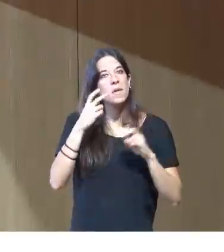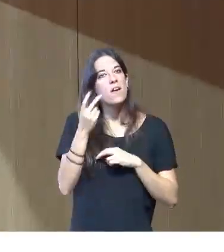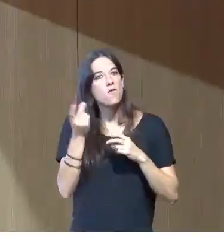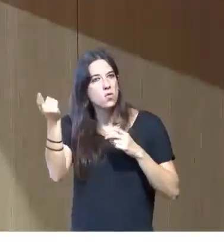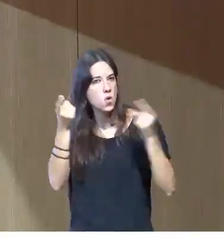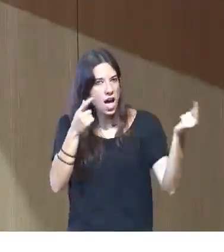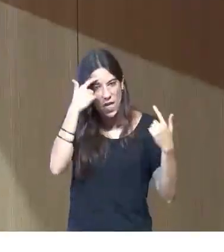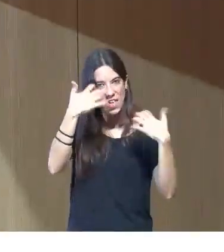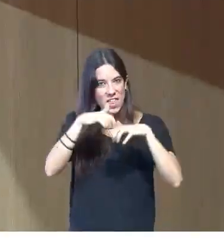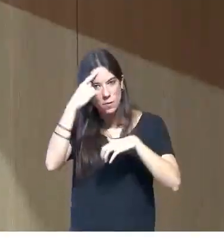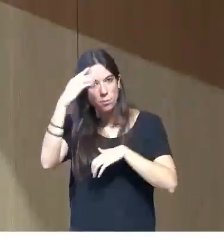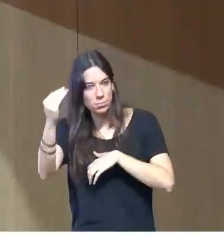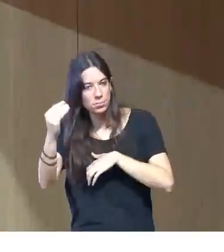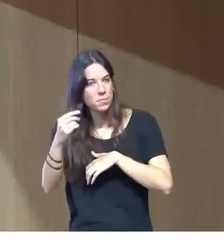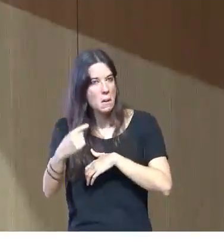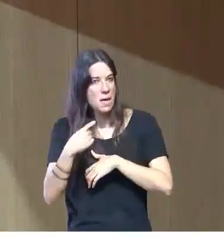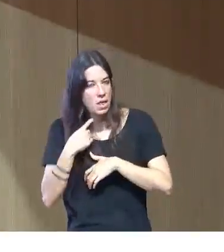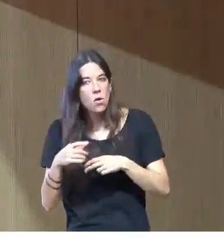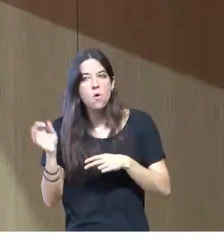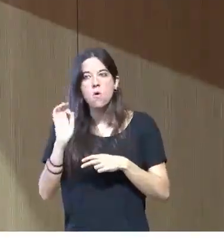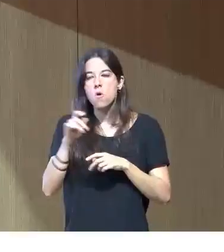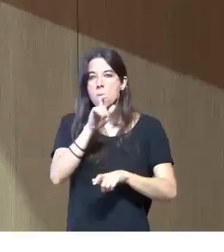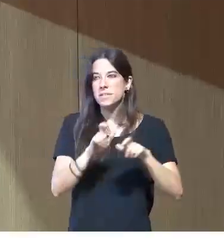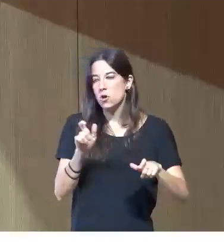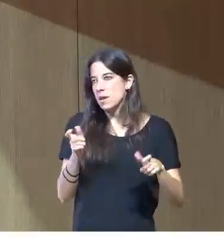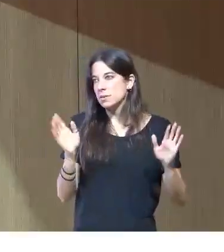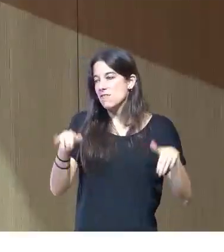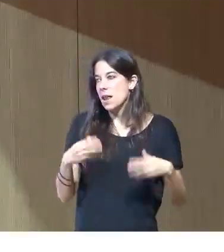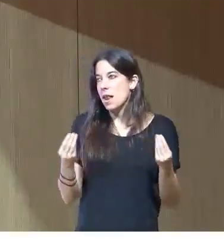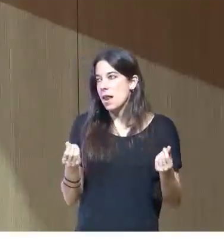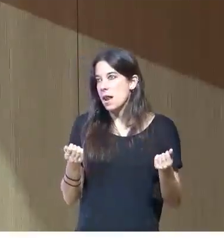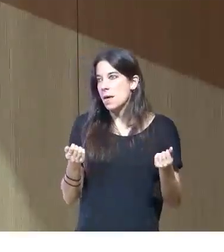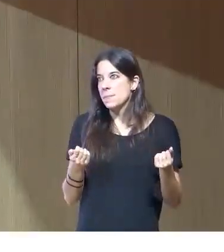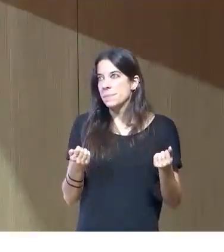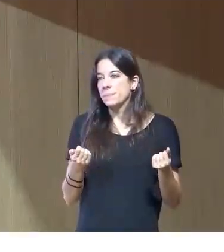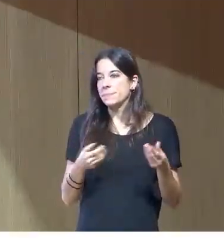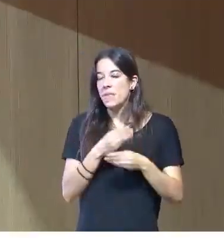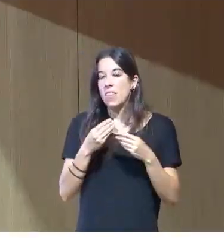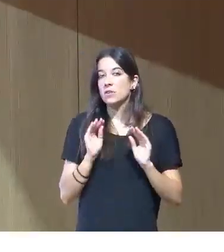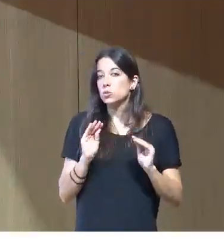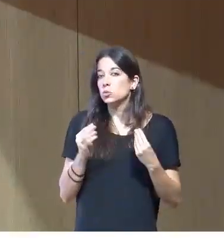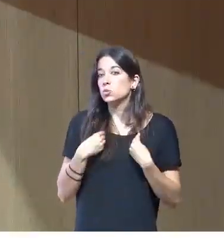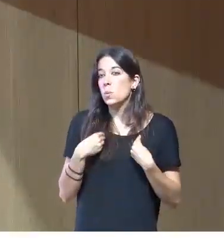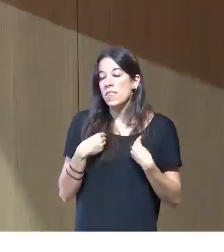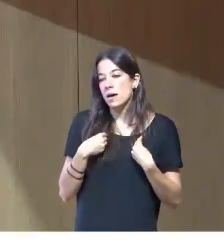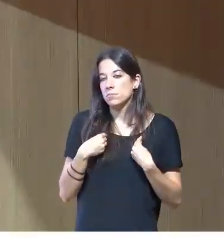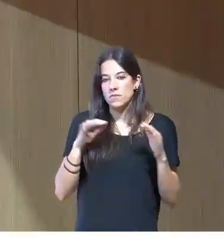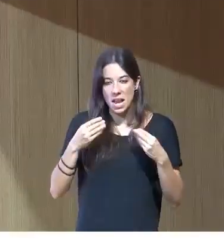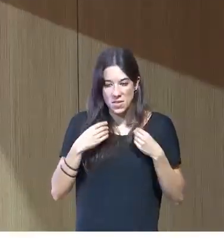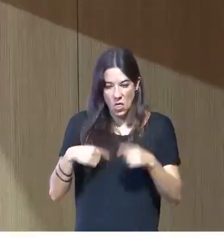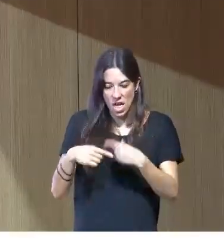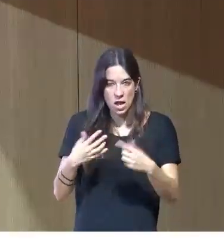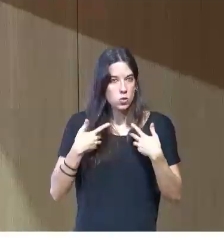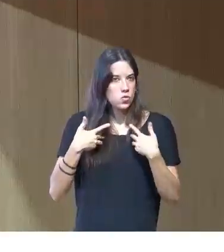gente que al final pues hace que su vida pues sea no pasa mal no en el día a día